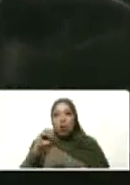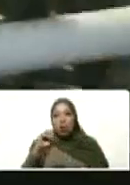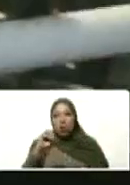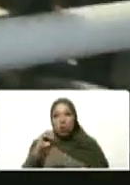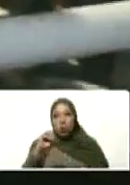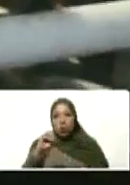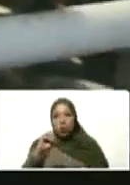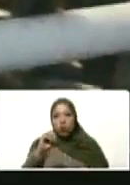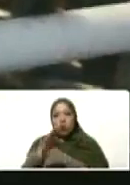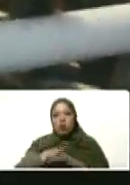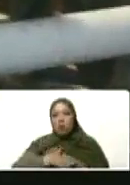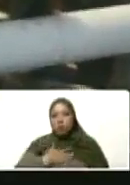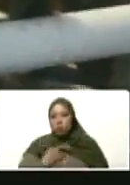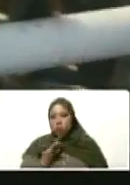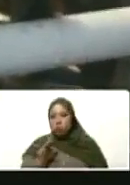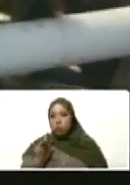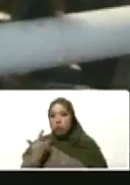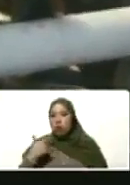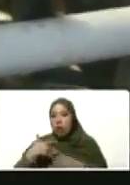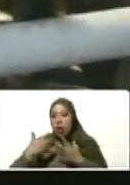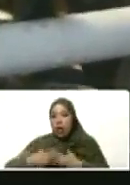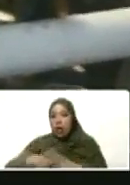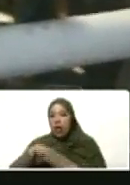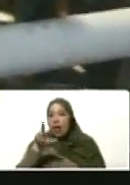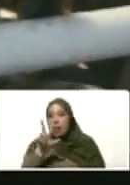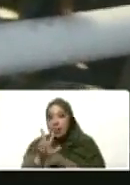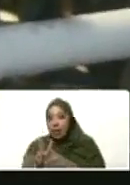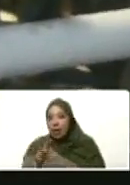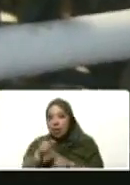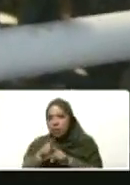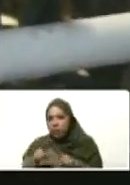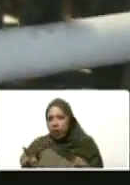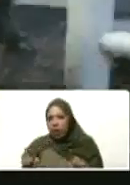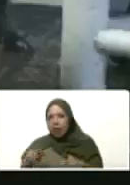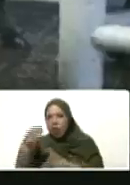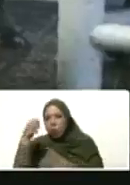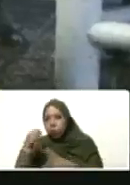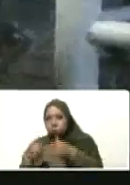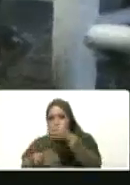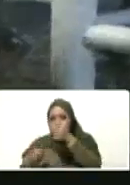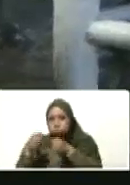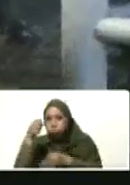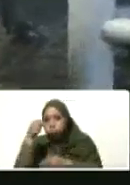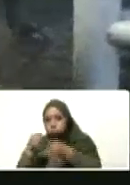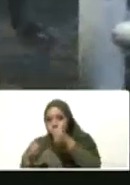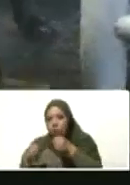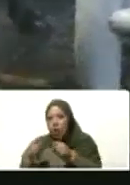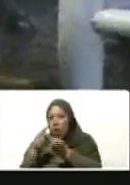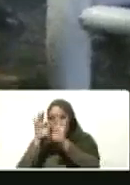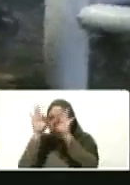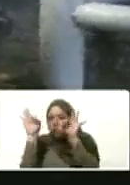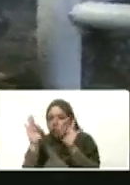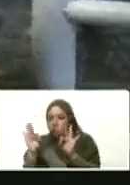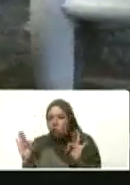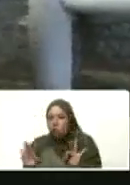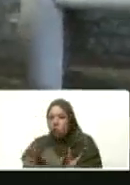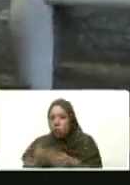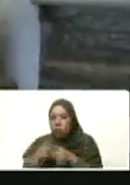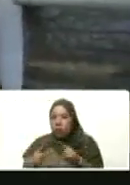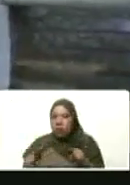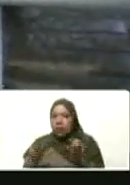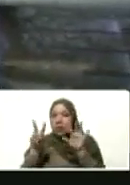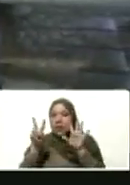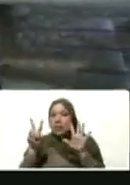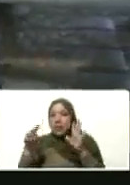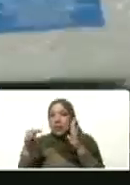esta fábrica nosotros manejamos tres ordeños. Esos tres ordeños tienen contemplado una producción de 7.500 litros de